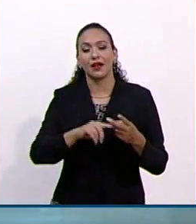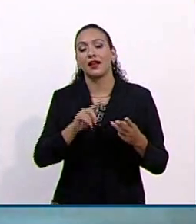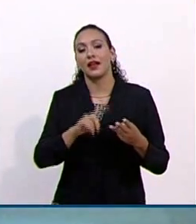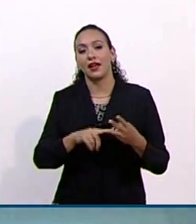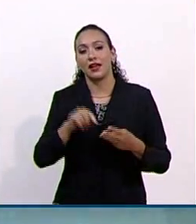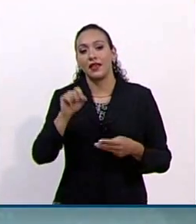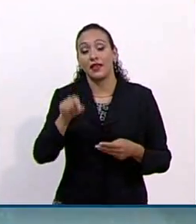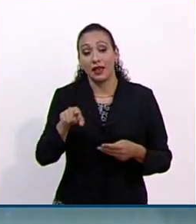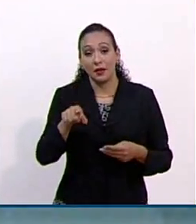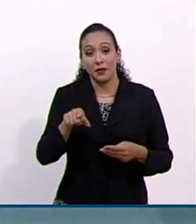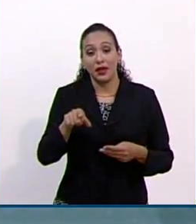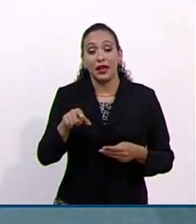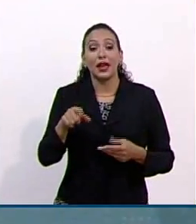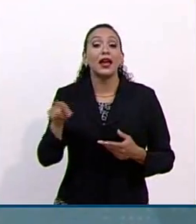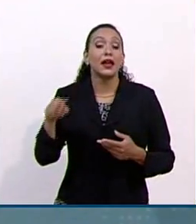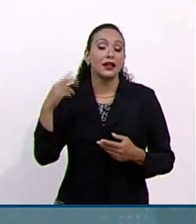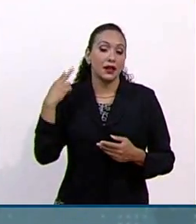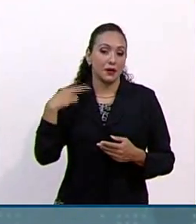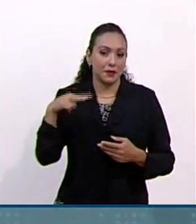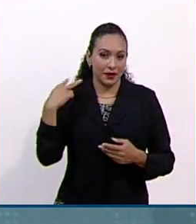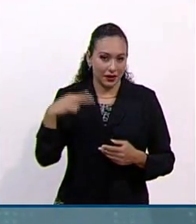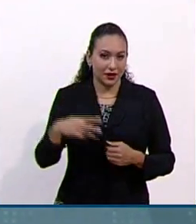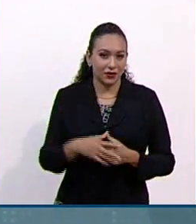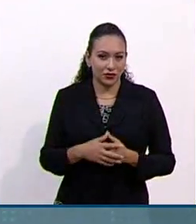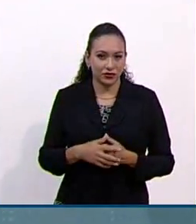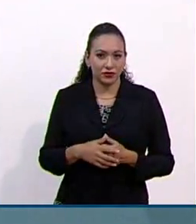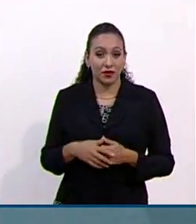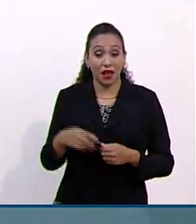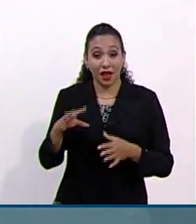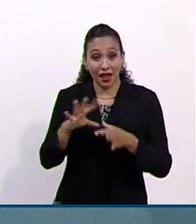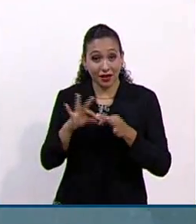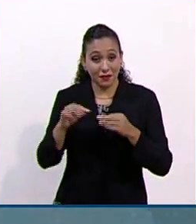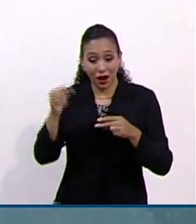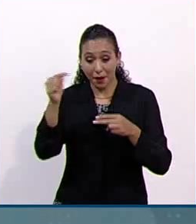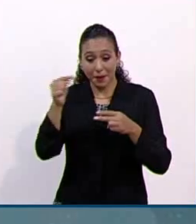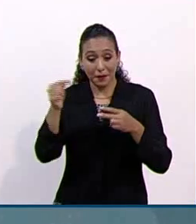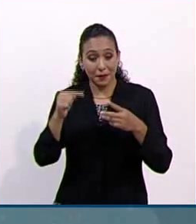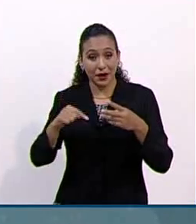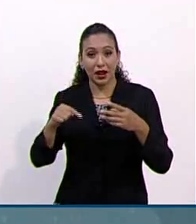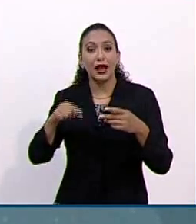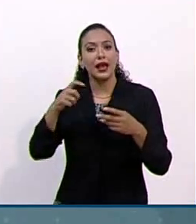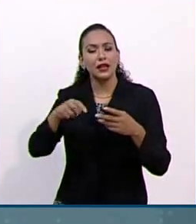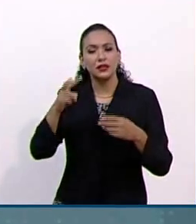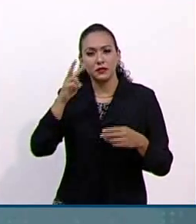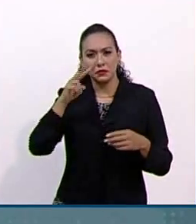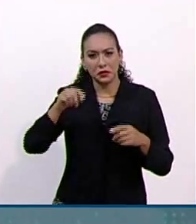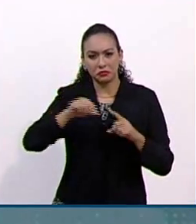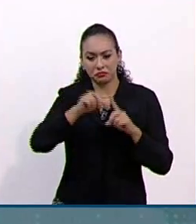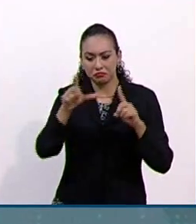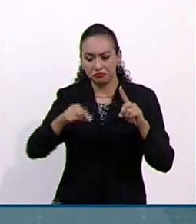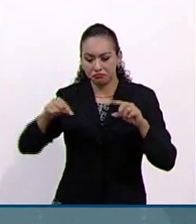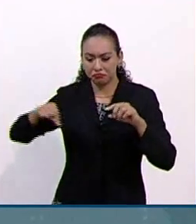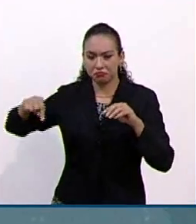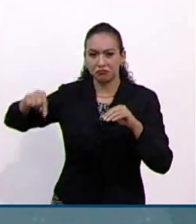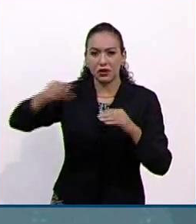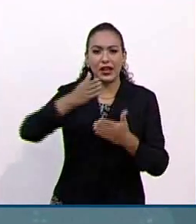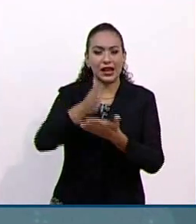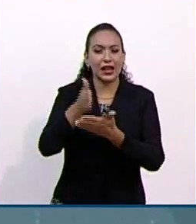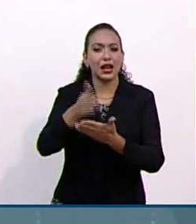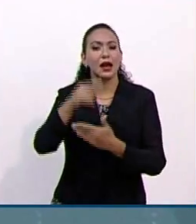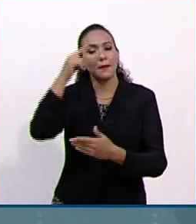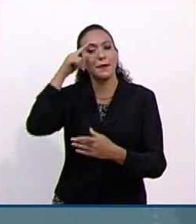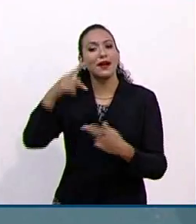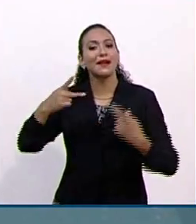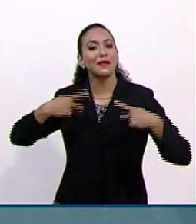en Córdoba y Boca del Río, Veracruz. Este ciclo de conferencias recorrerá todo el país para que la sociedad mexicana